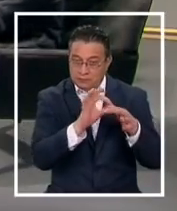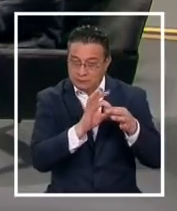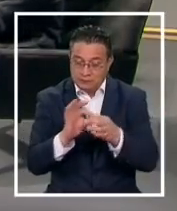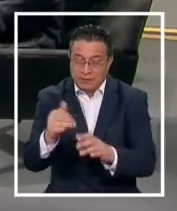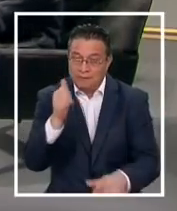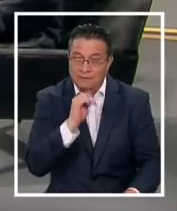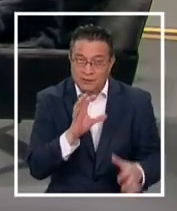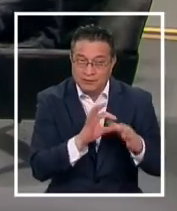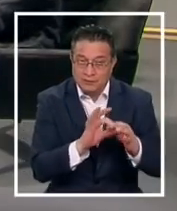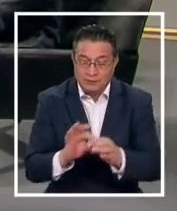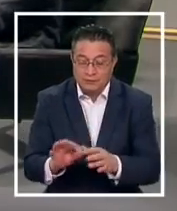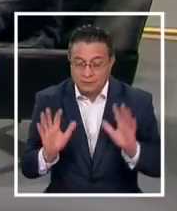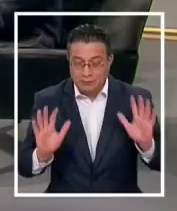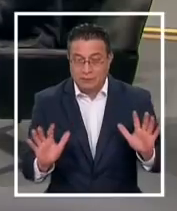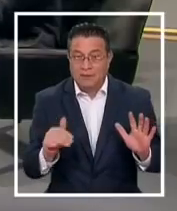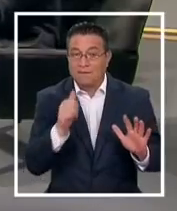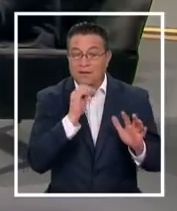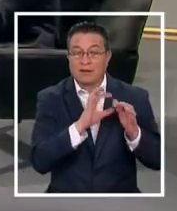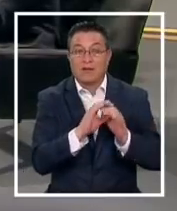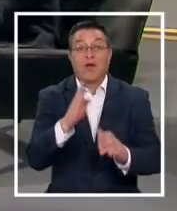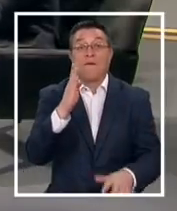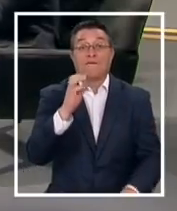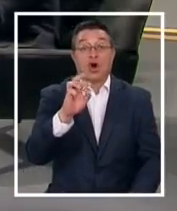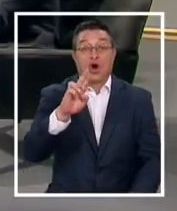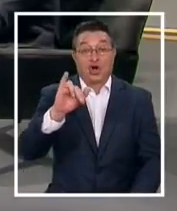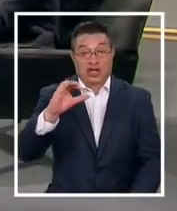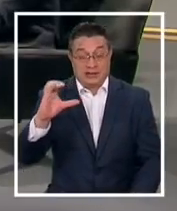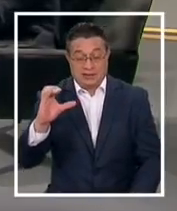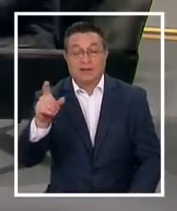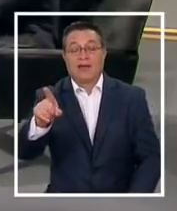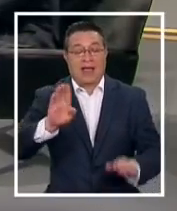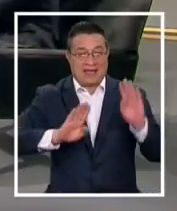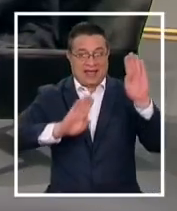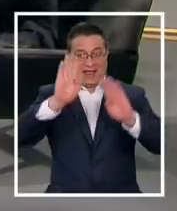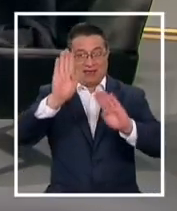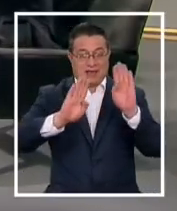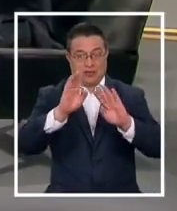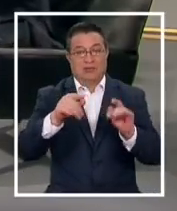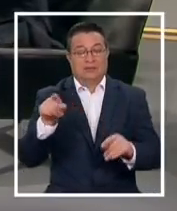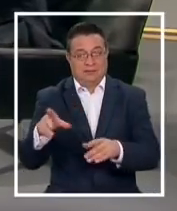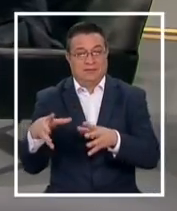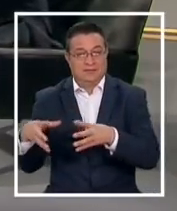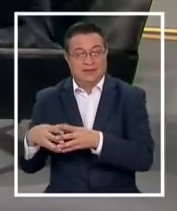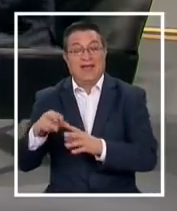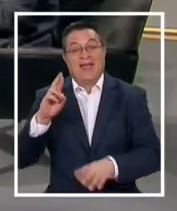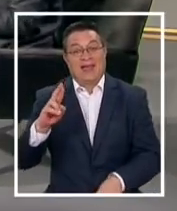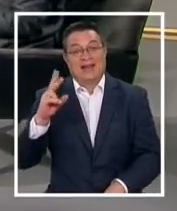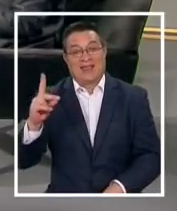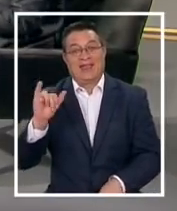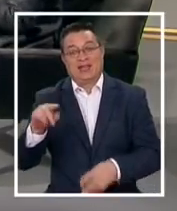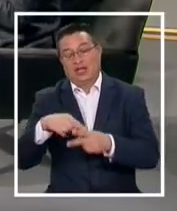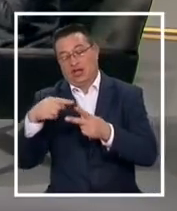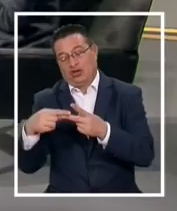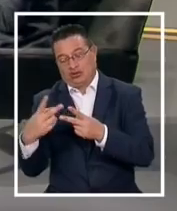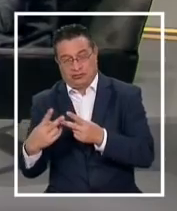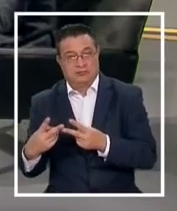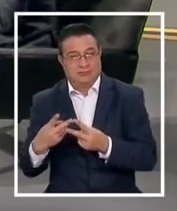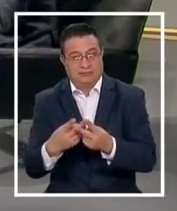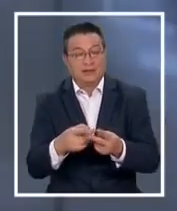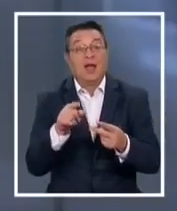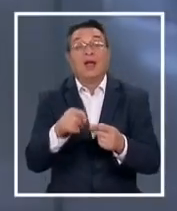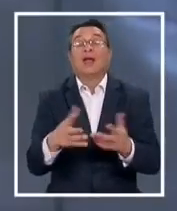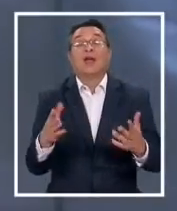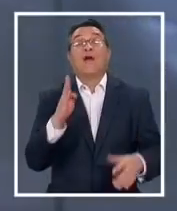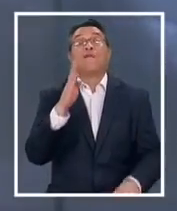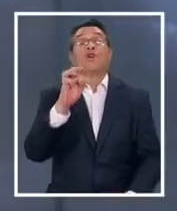sentado en la mesa. No me dejan terminar la idea. Gabriel Boric es el candidato de Convergencia Social y de Revolución Democrática. ¿Cuáles son las opciones